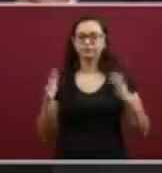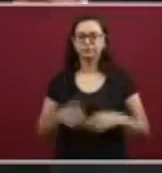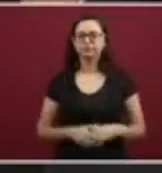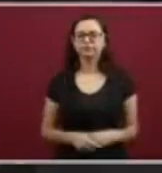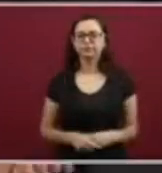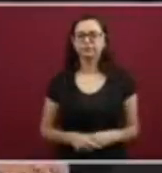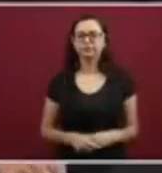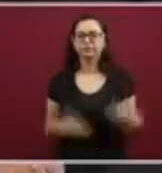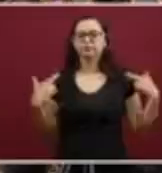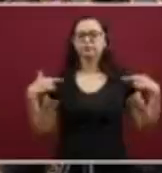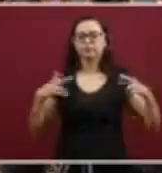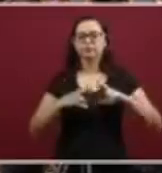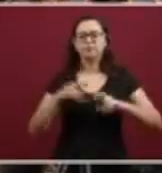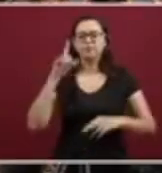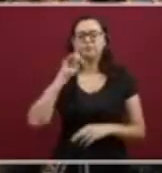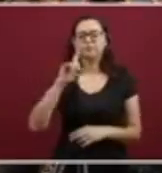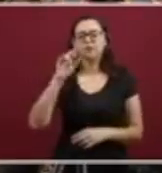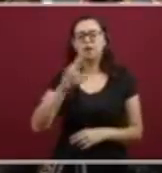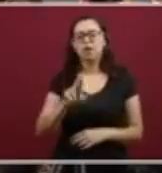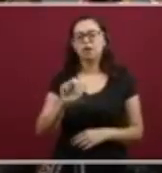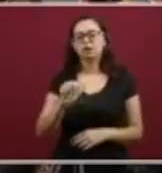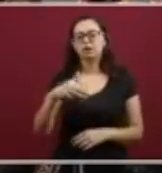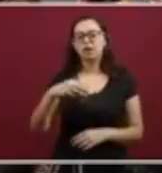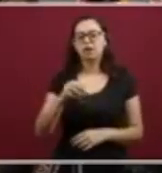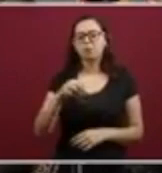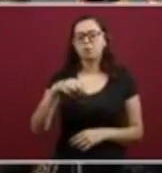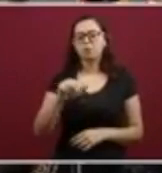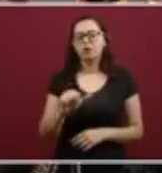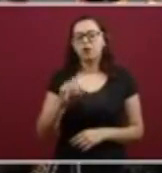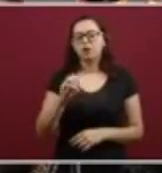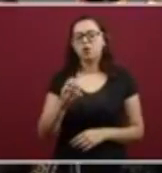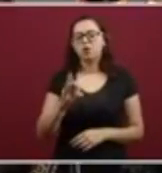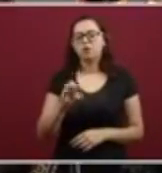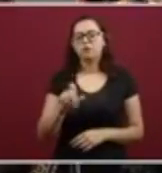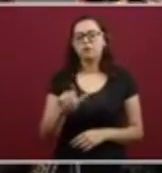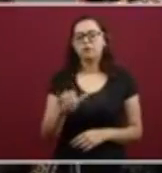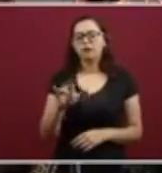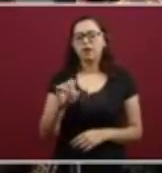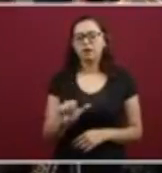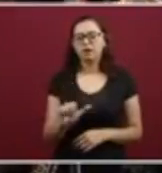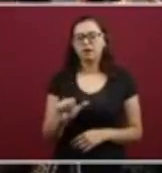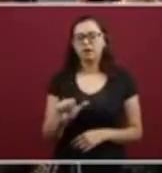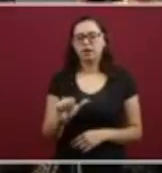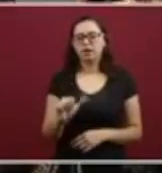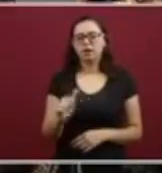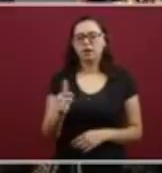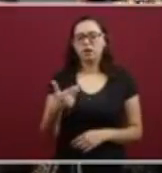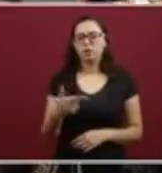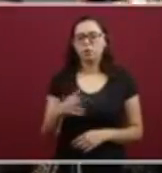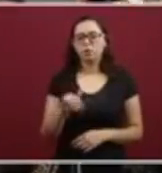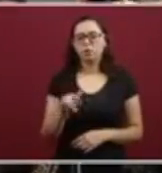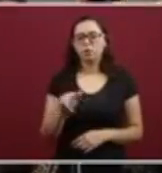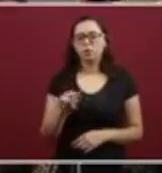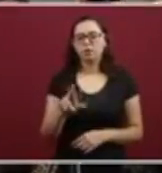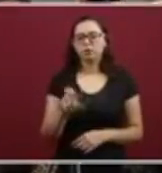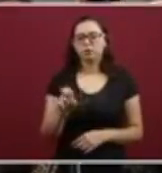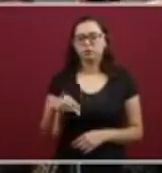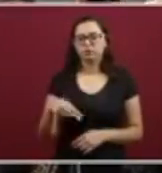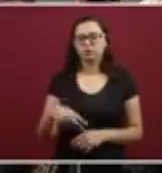Ramona Ofelia Rivera Huitrón.